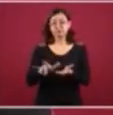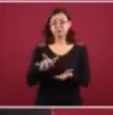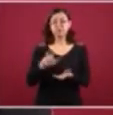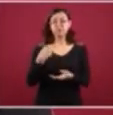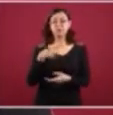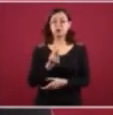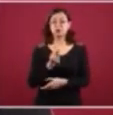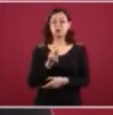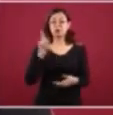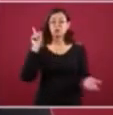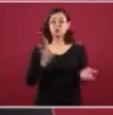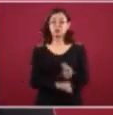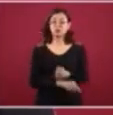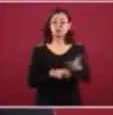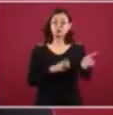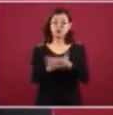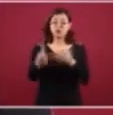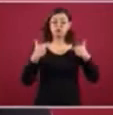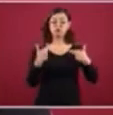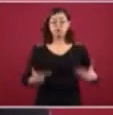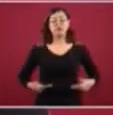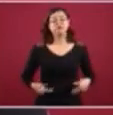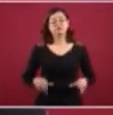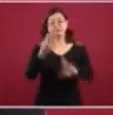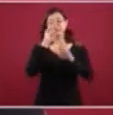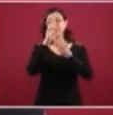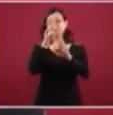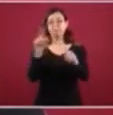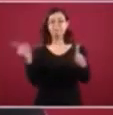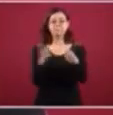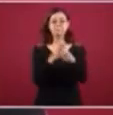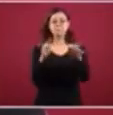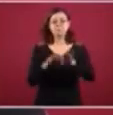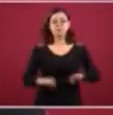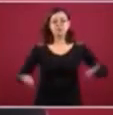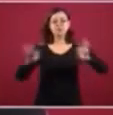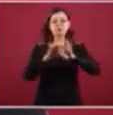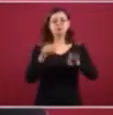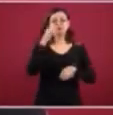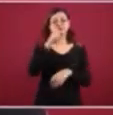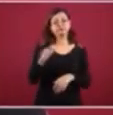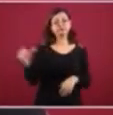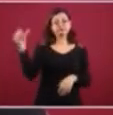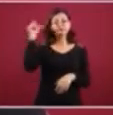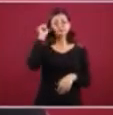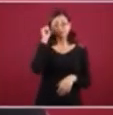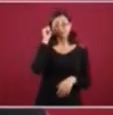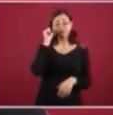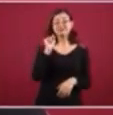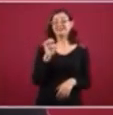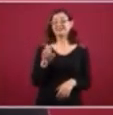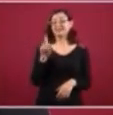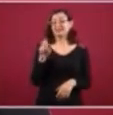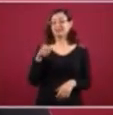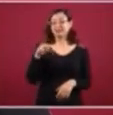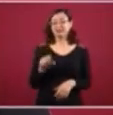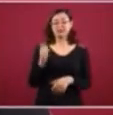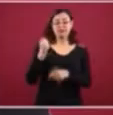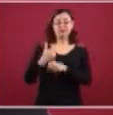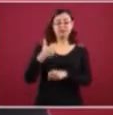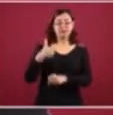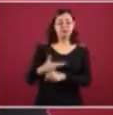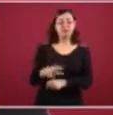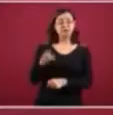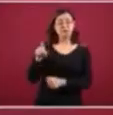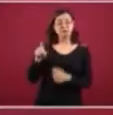humanos. Ayer, en la intervención del secretario de la Defensa, me gustó muchísimo